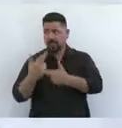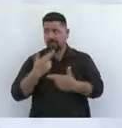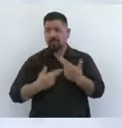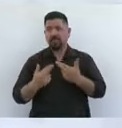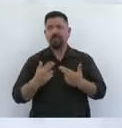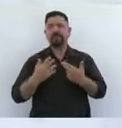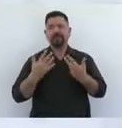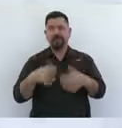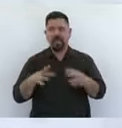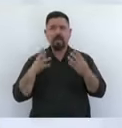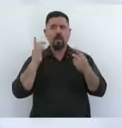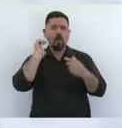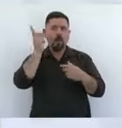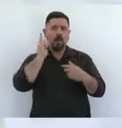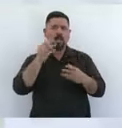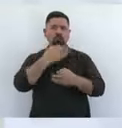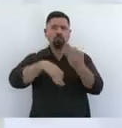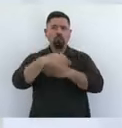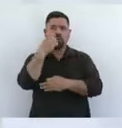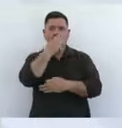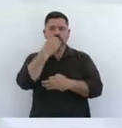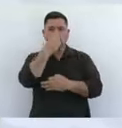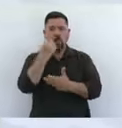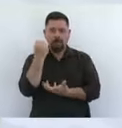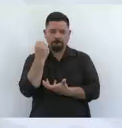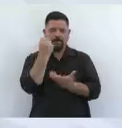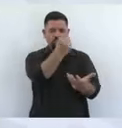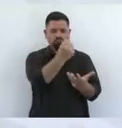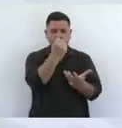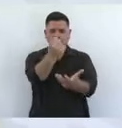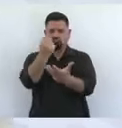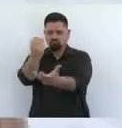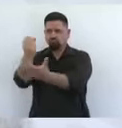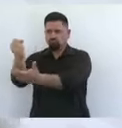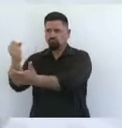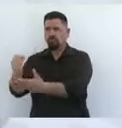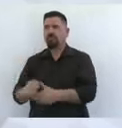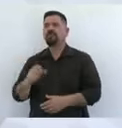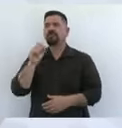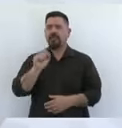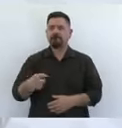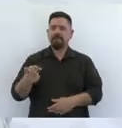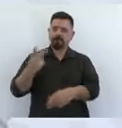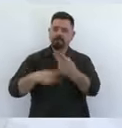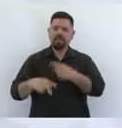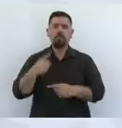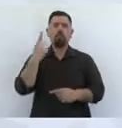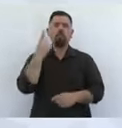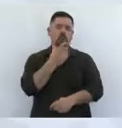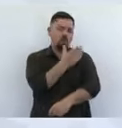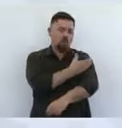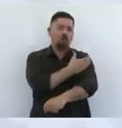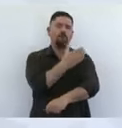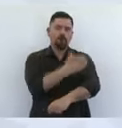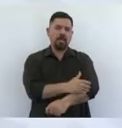todas las escuelas con presupuesto. Está aquí compañero que es